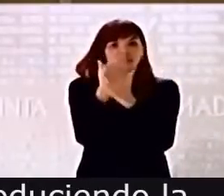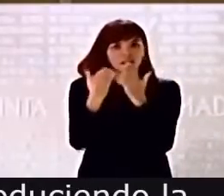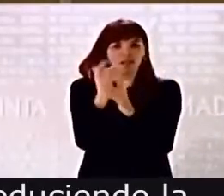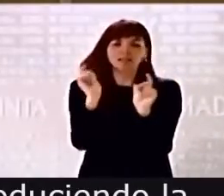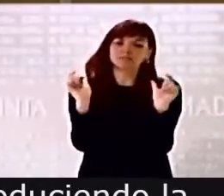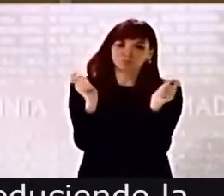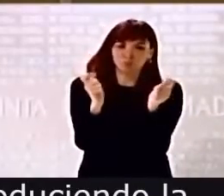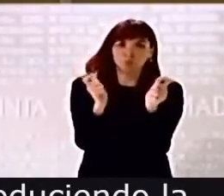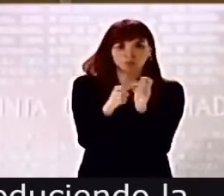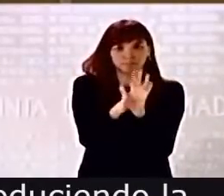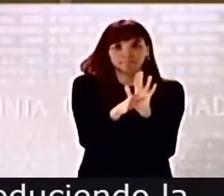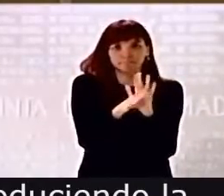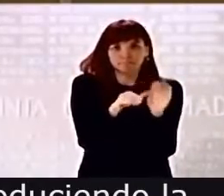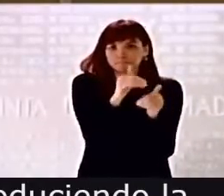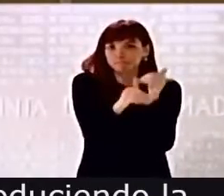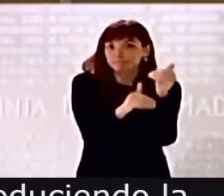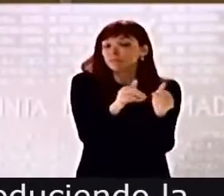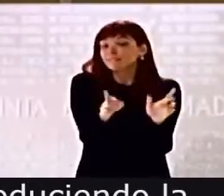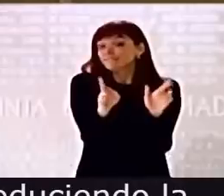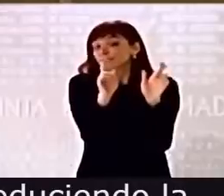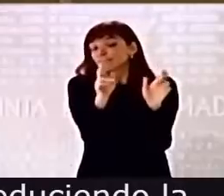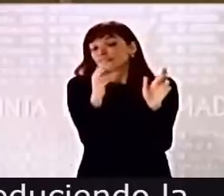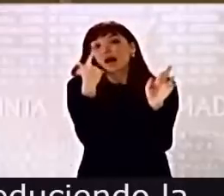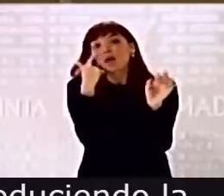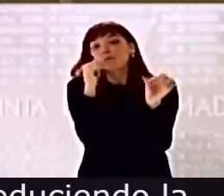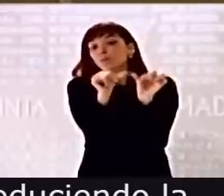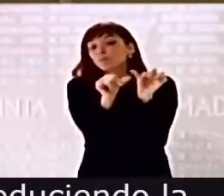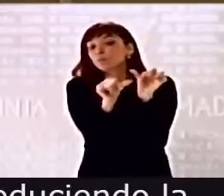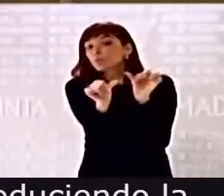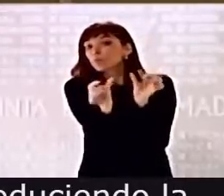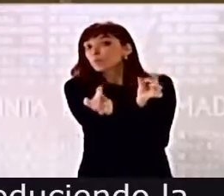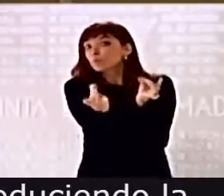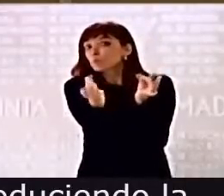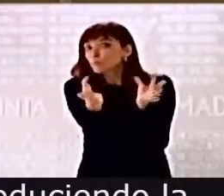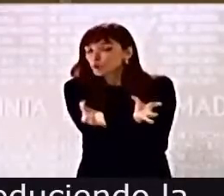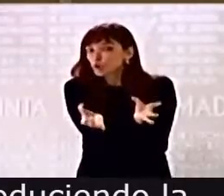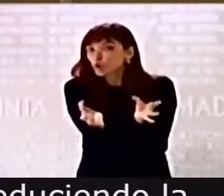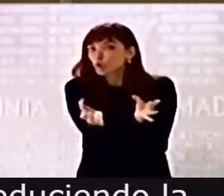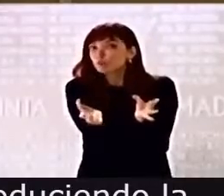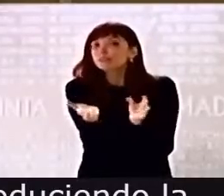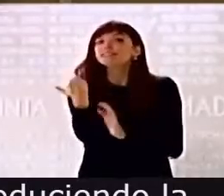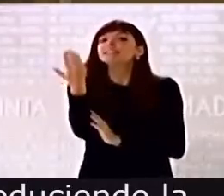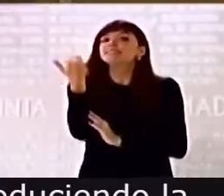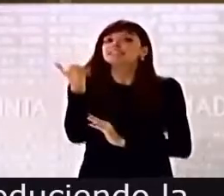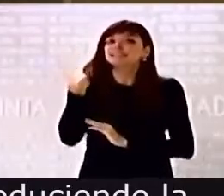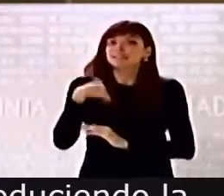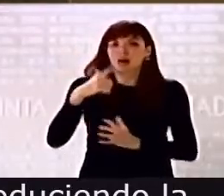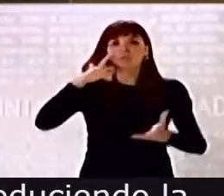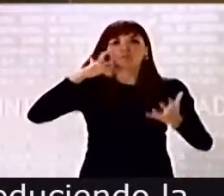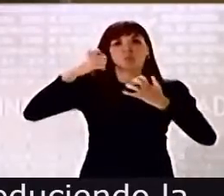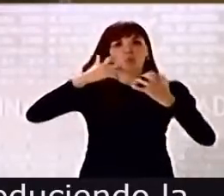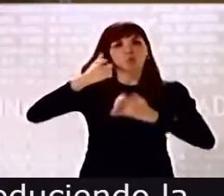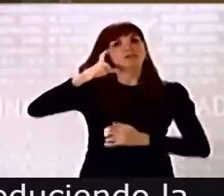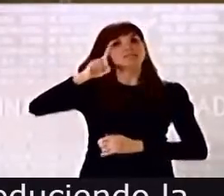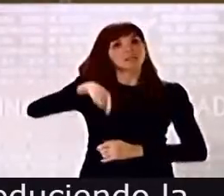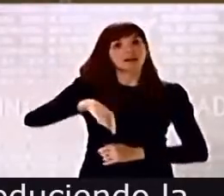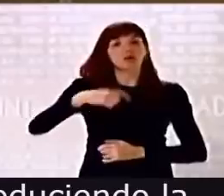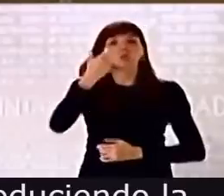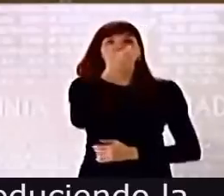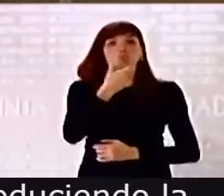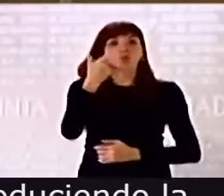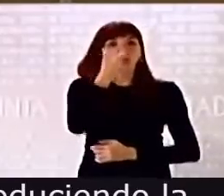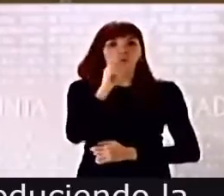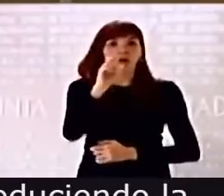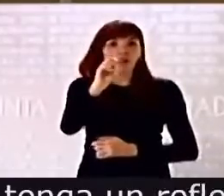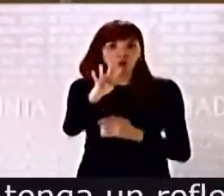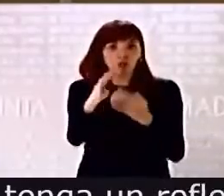y que esperemos que pronto tenga un reflejo en la incidencia acumulada a los 14 días.